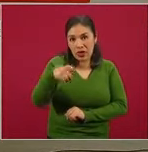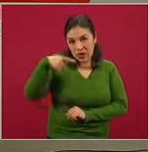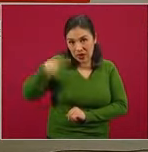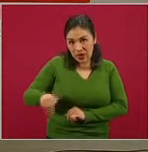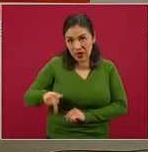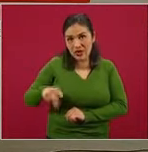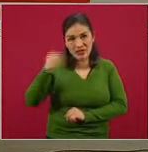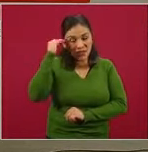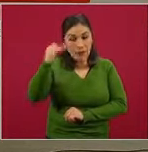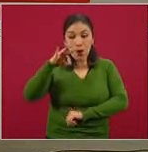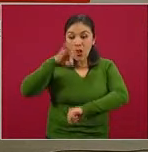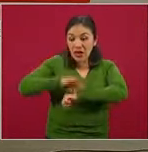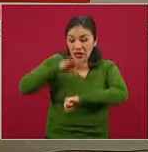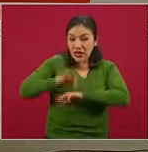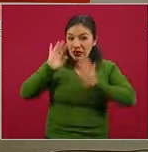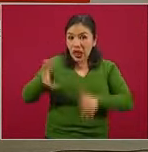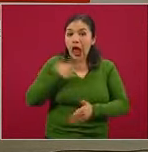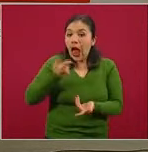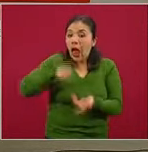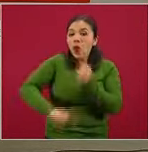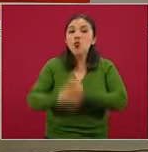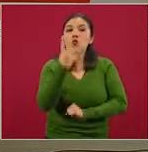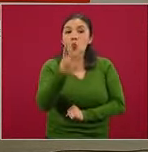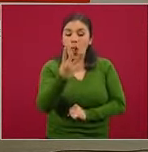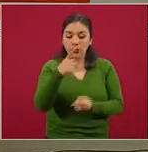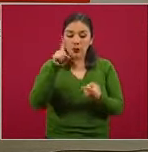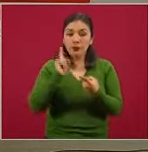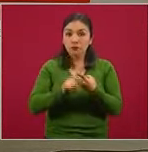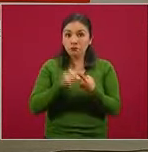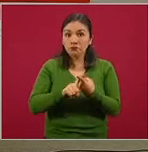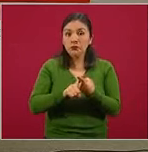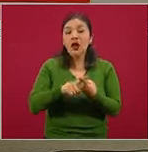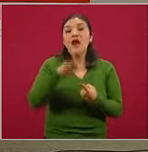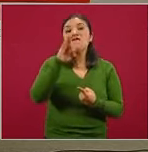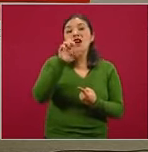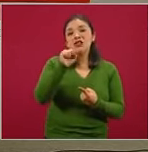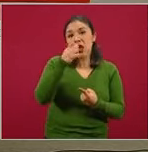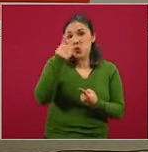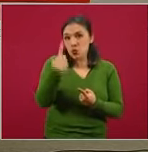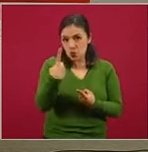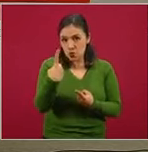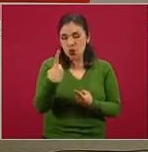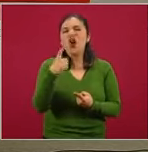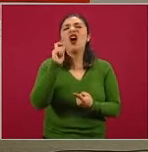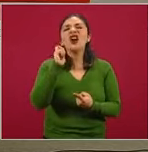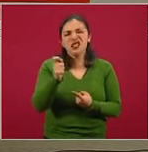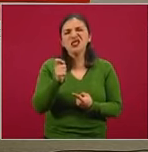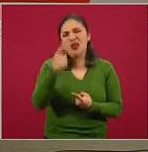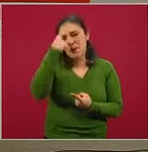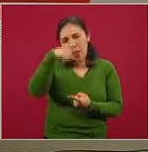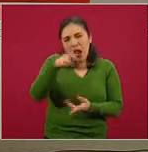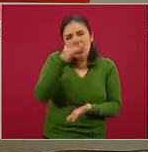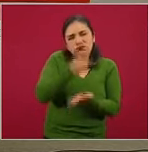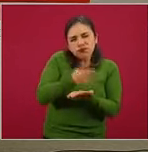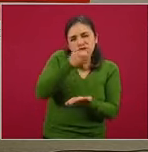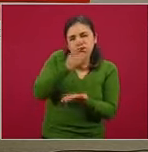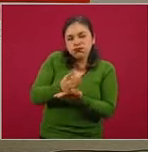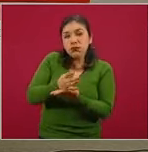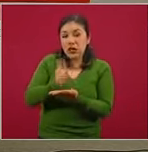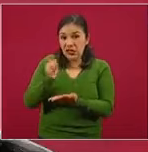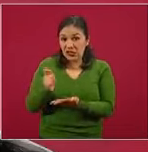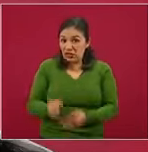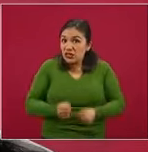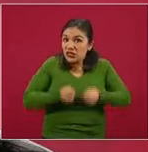propia etapa clínica, 4 fases. La primera, que se llama fase 1, y es para identificar la